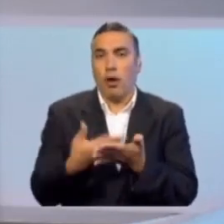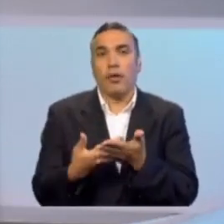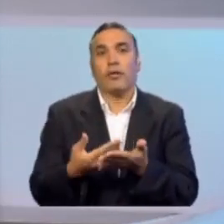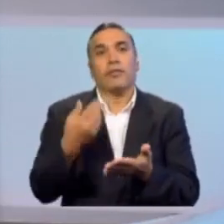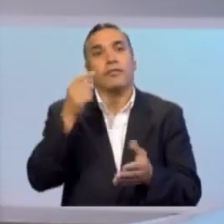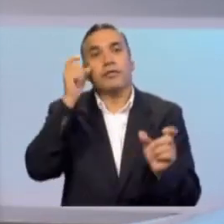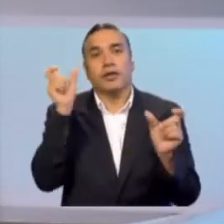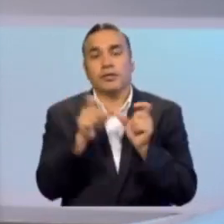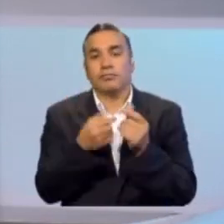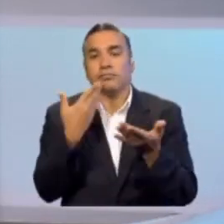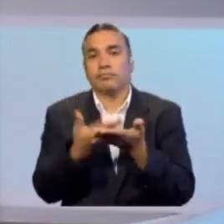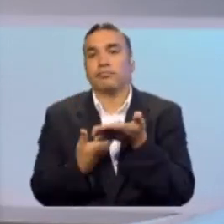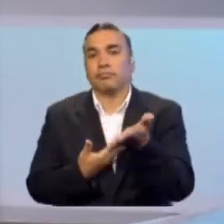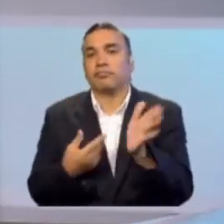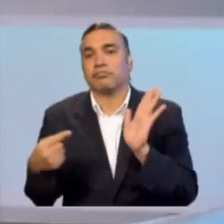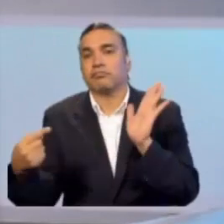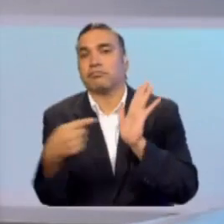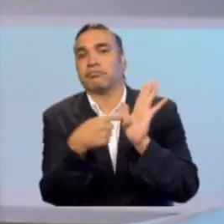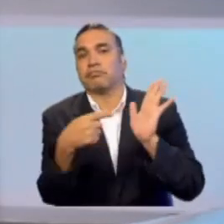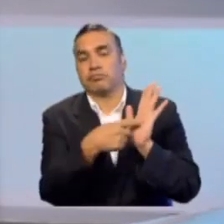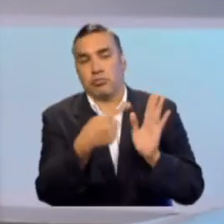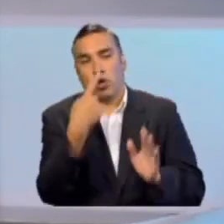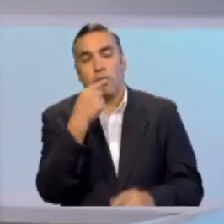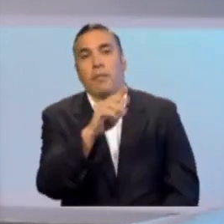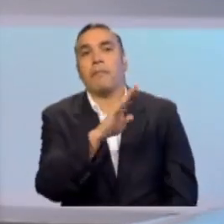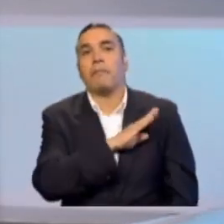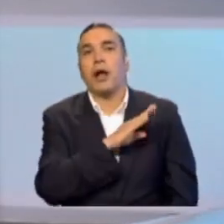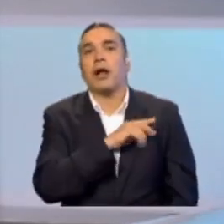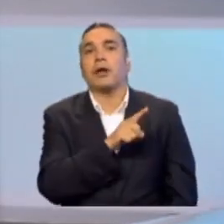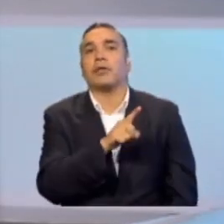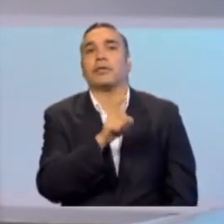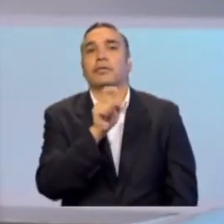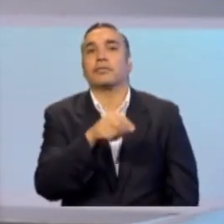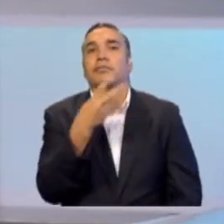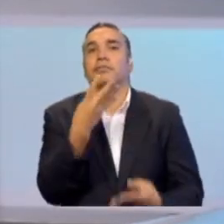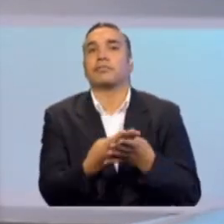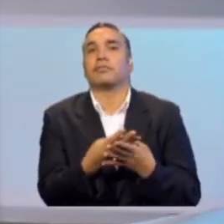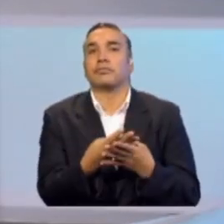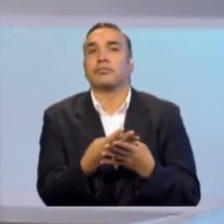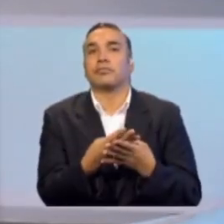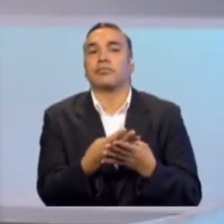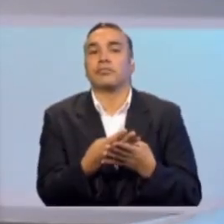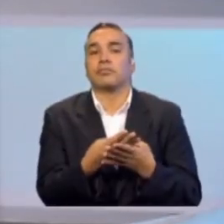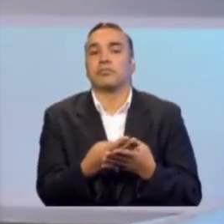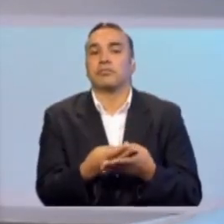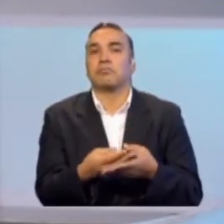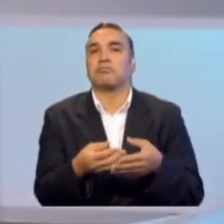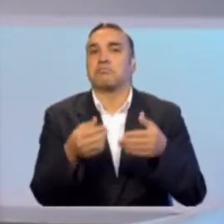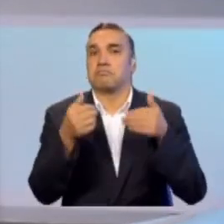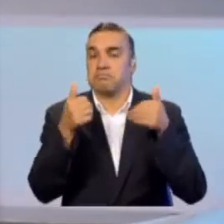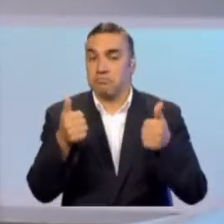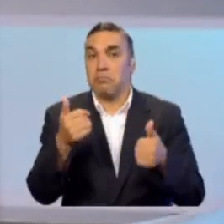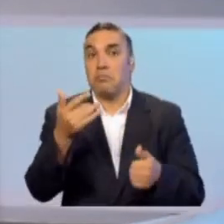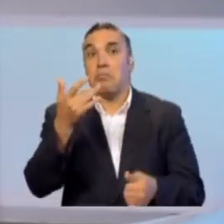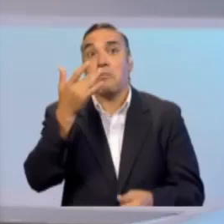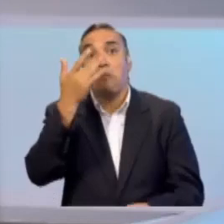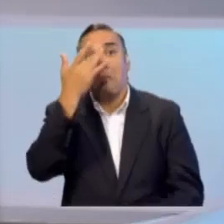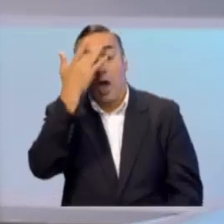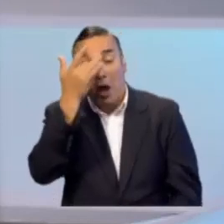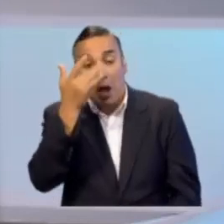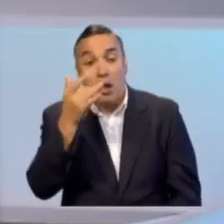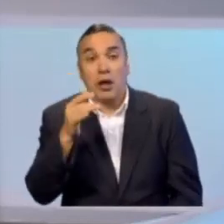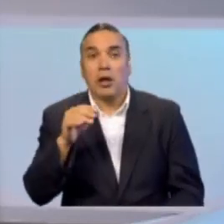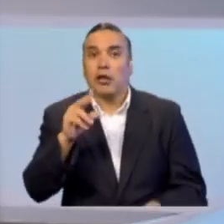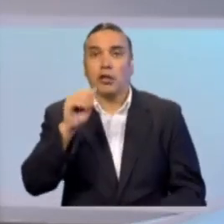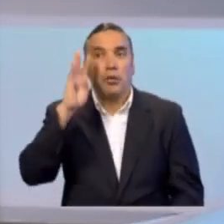fiscalía para decirle al señor juez este caballerito tiene que estar guardadito y bien gas porque si no ni